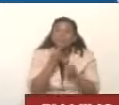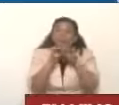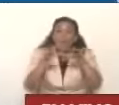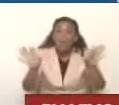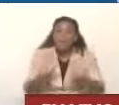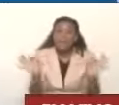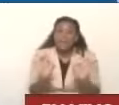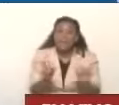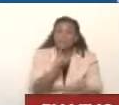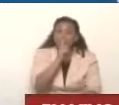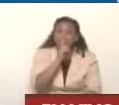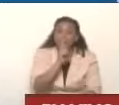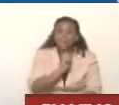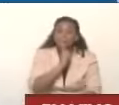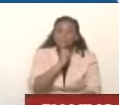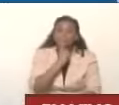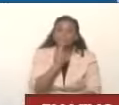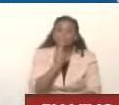Ah.